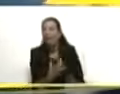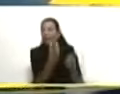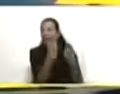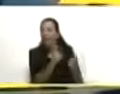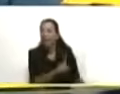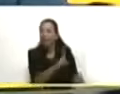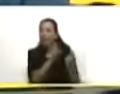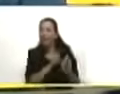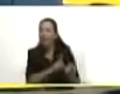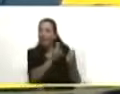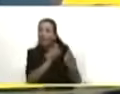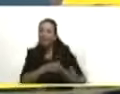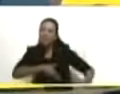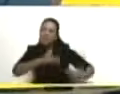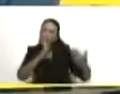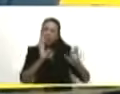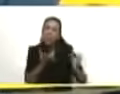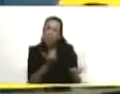Así fue que me cuadró.